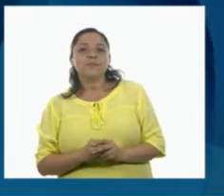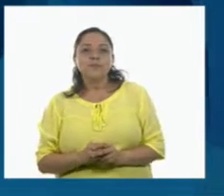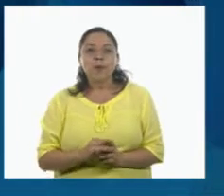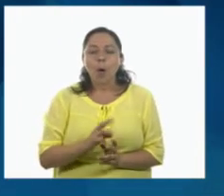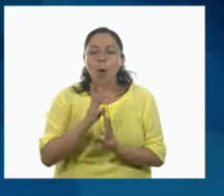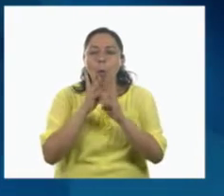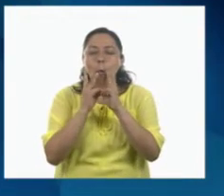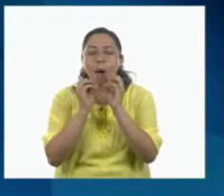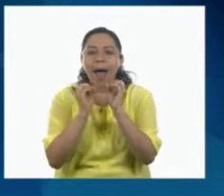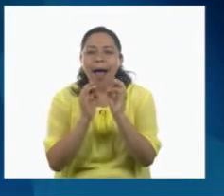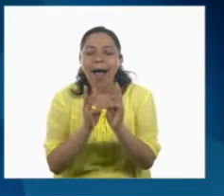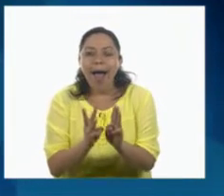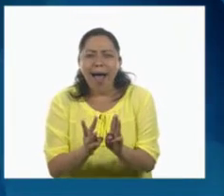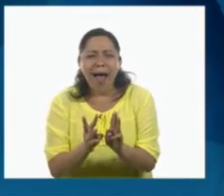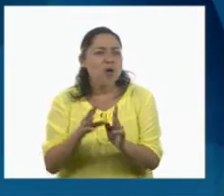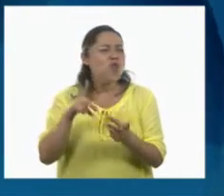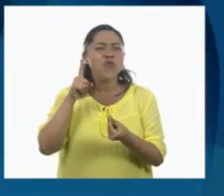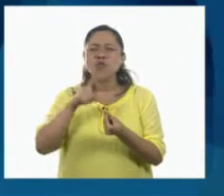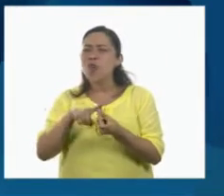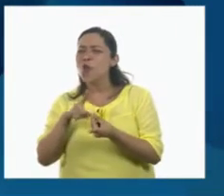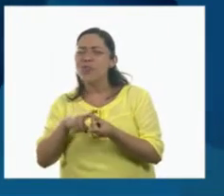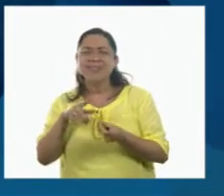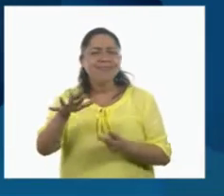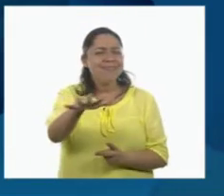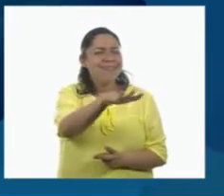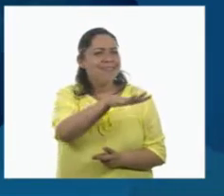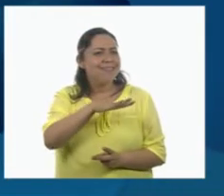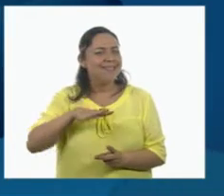¡Guau! ¿Dónde estamos?